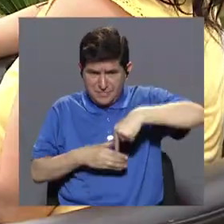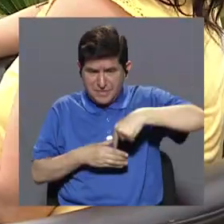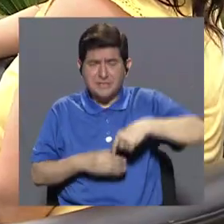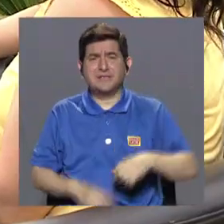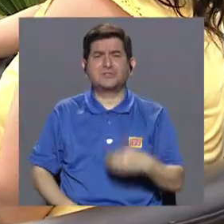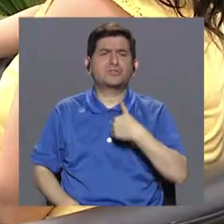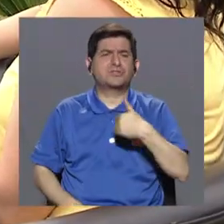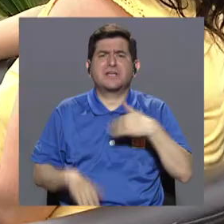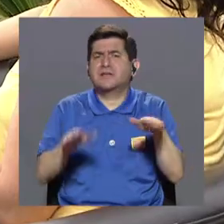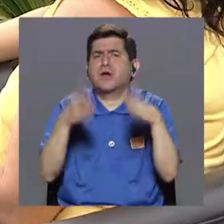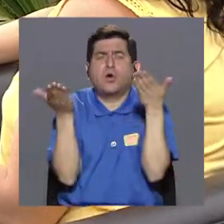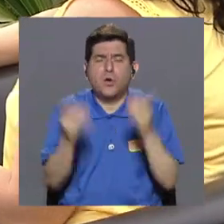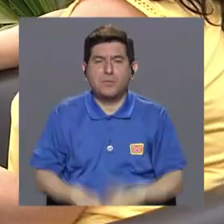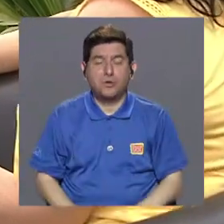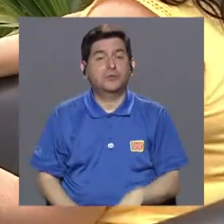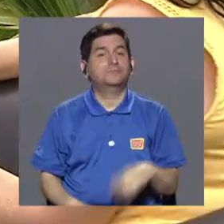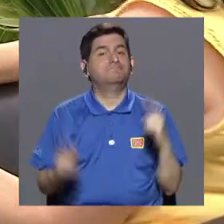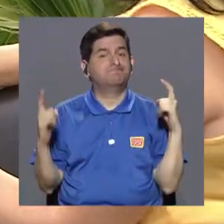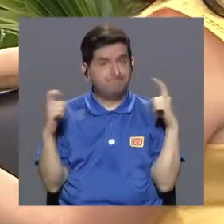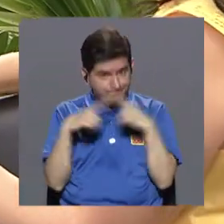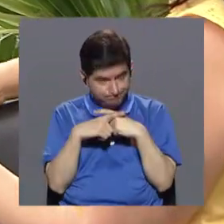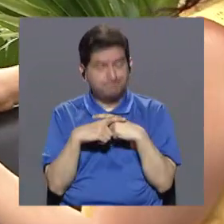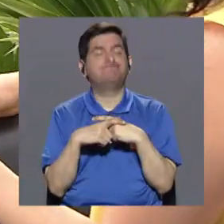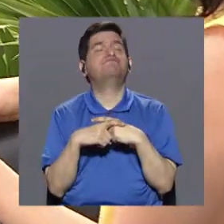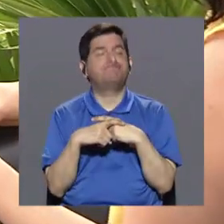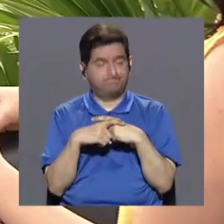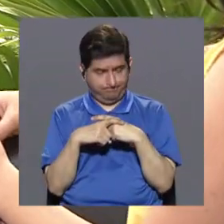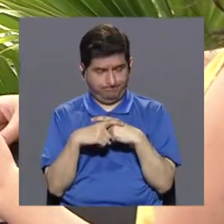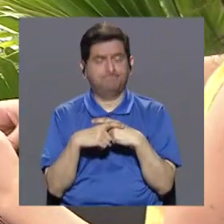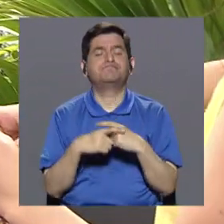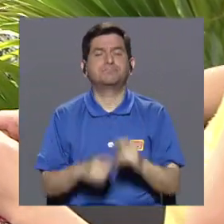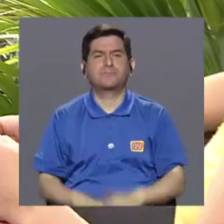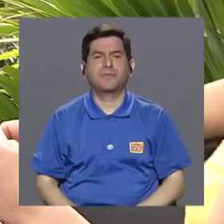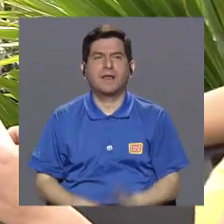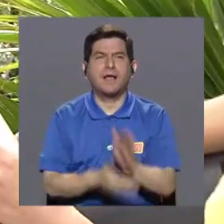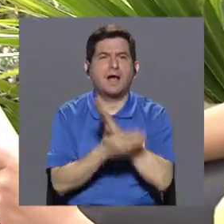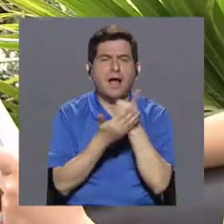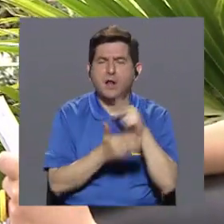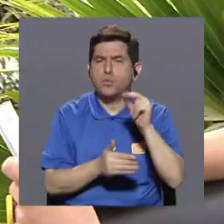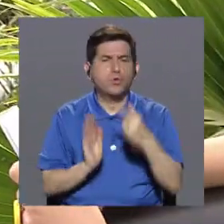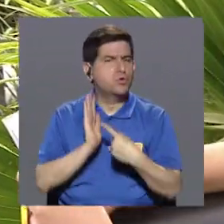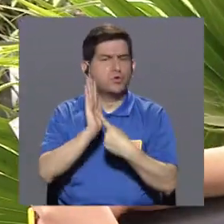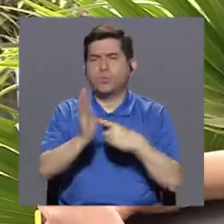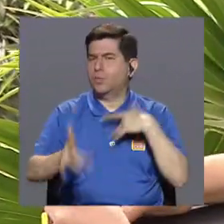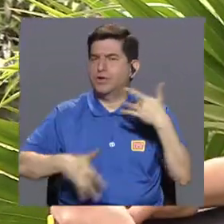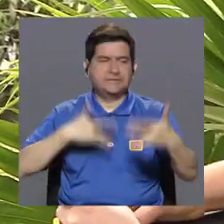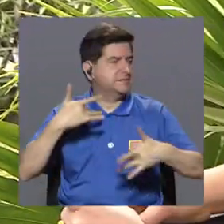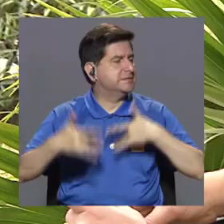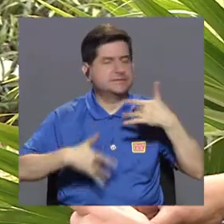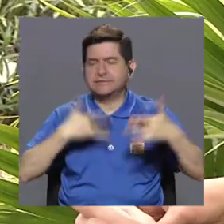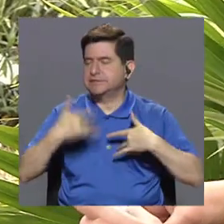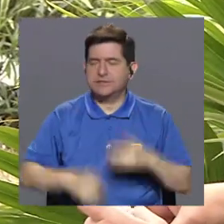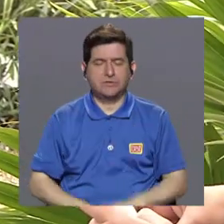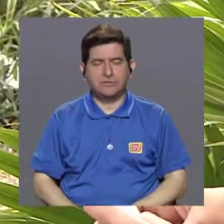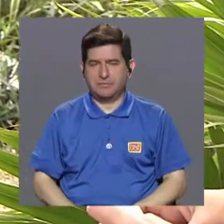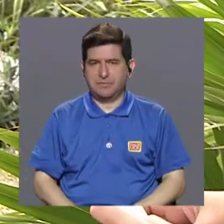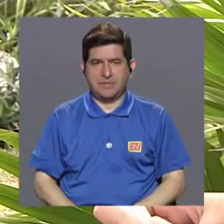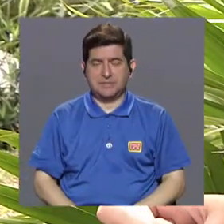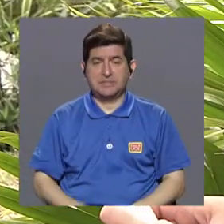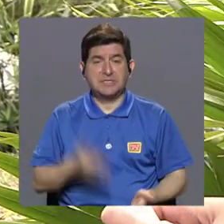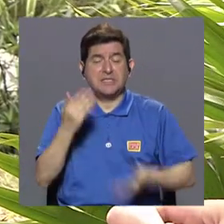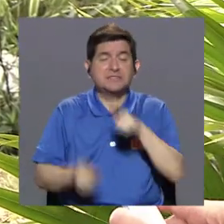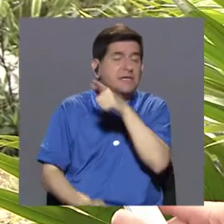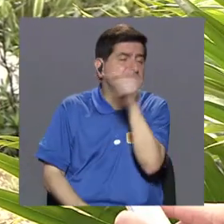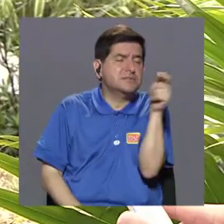o internos? A veces es un poco complejo porque hay algunos que no manifiestan síntomas, pueden no manifestarlos por